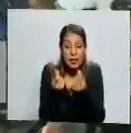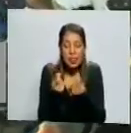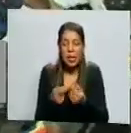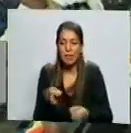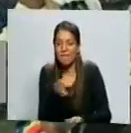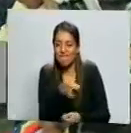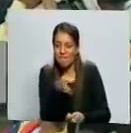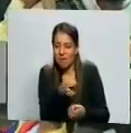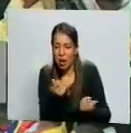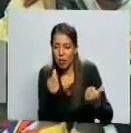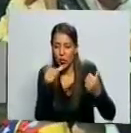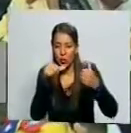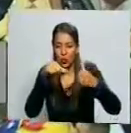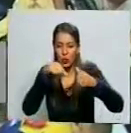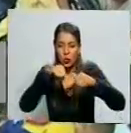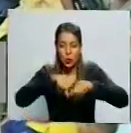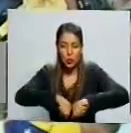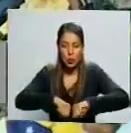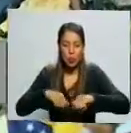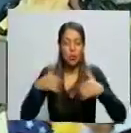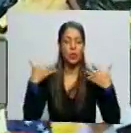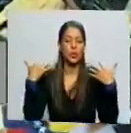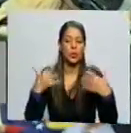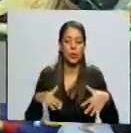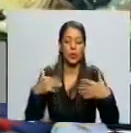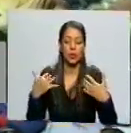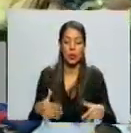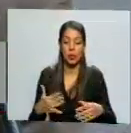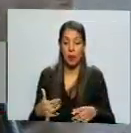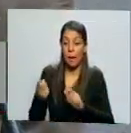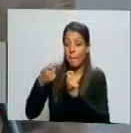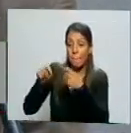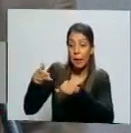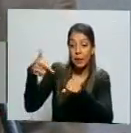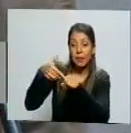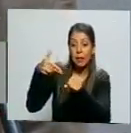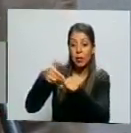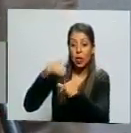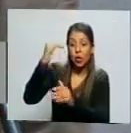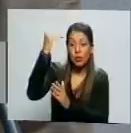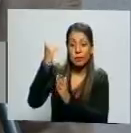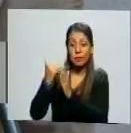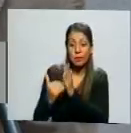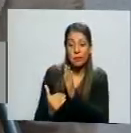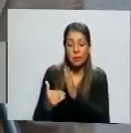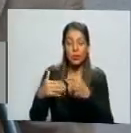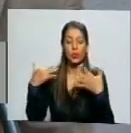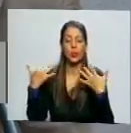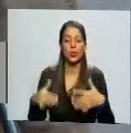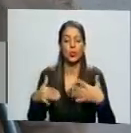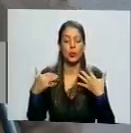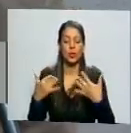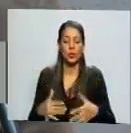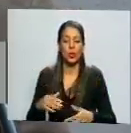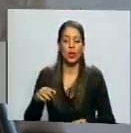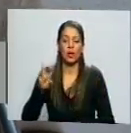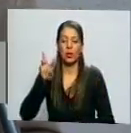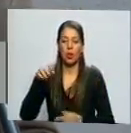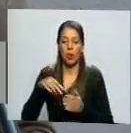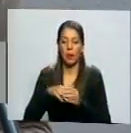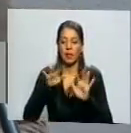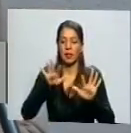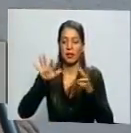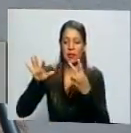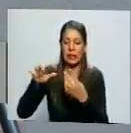economía, la caída dramática de los precios del petróleo. Hoy pudiéramos decir, queridos